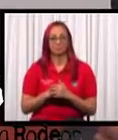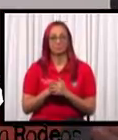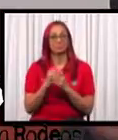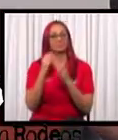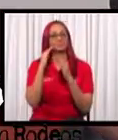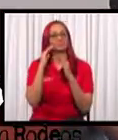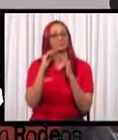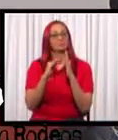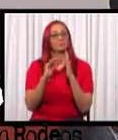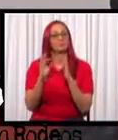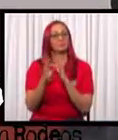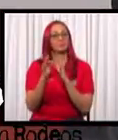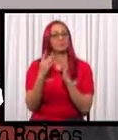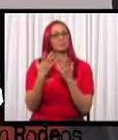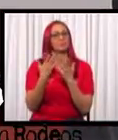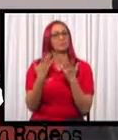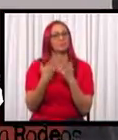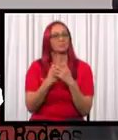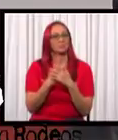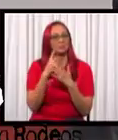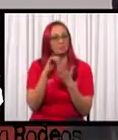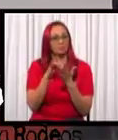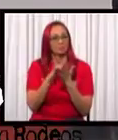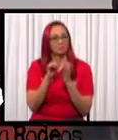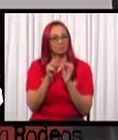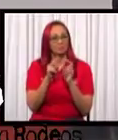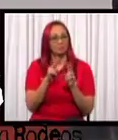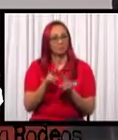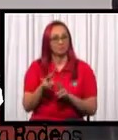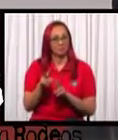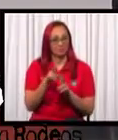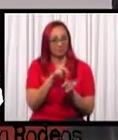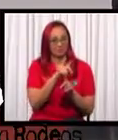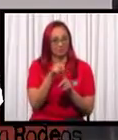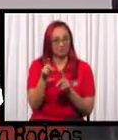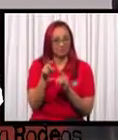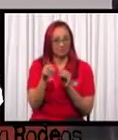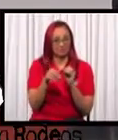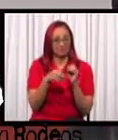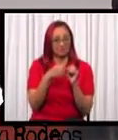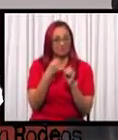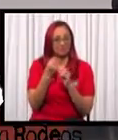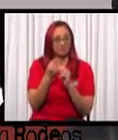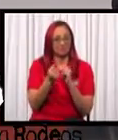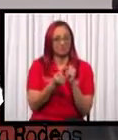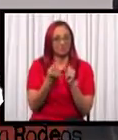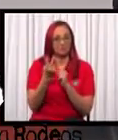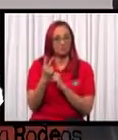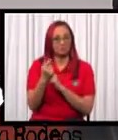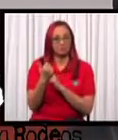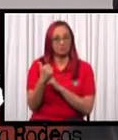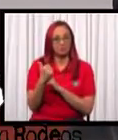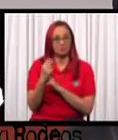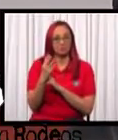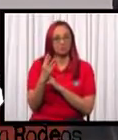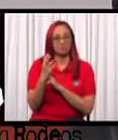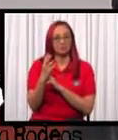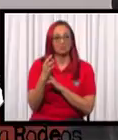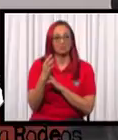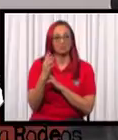manera tal que, como lo podemos observar ahí, el precio en el año 2010 era 691